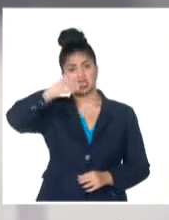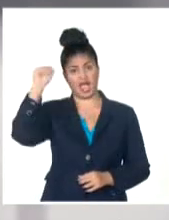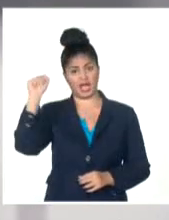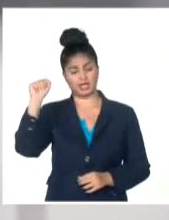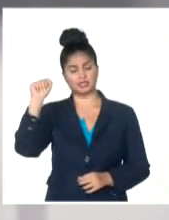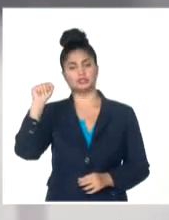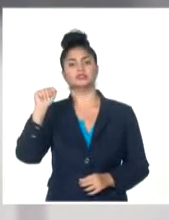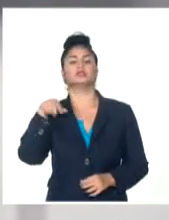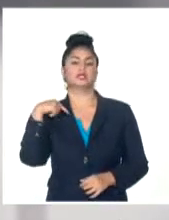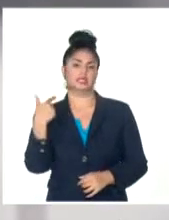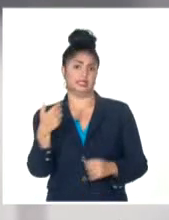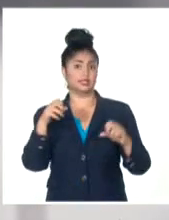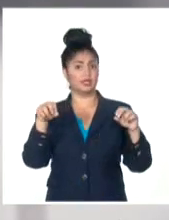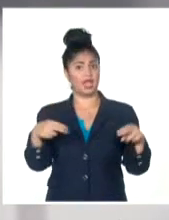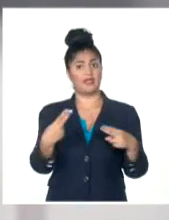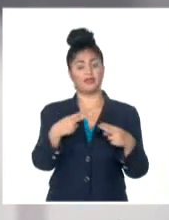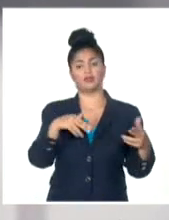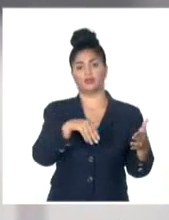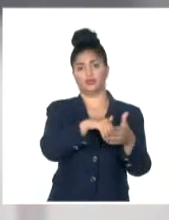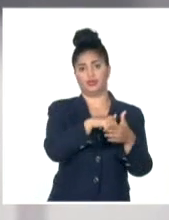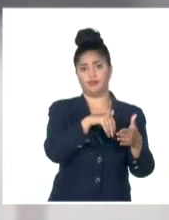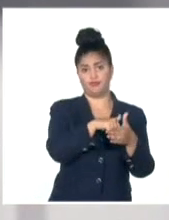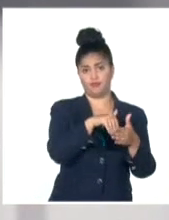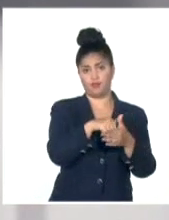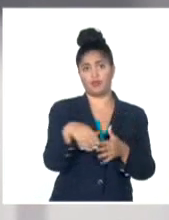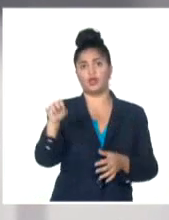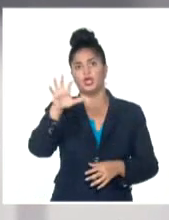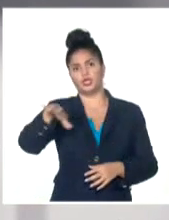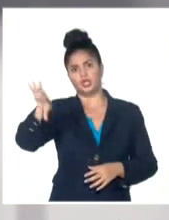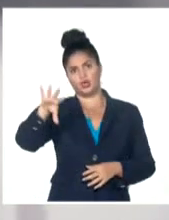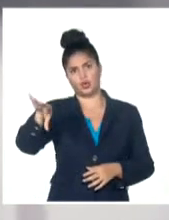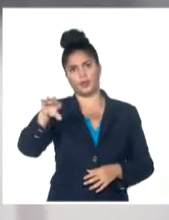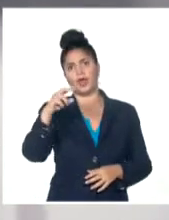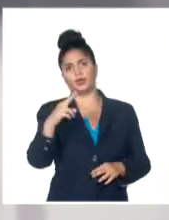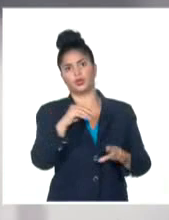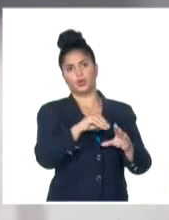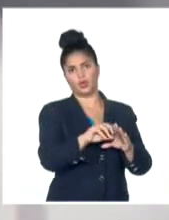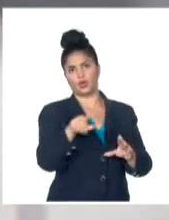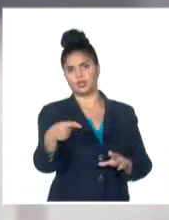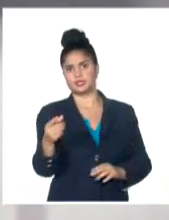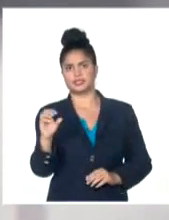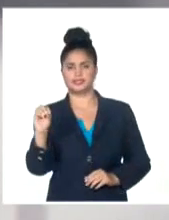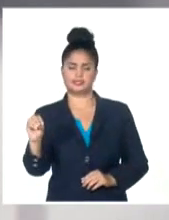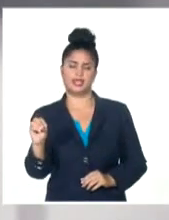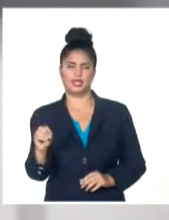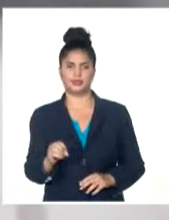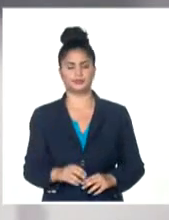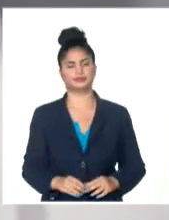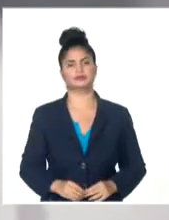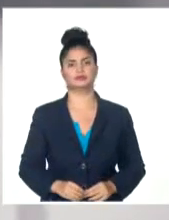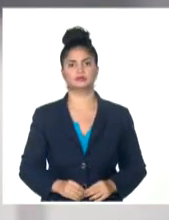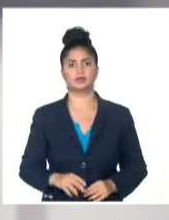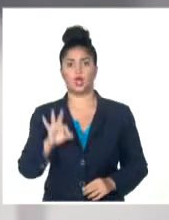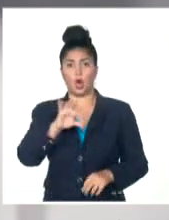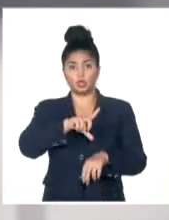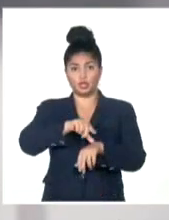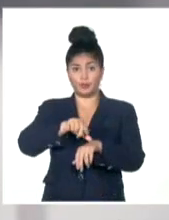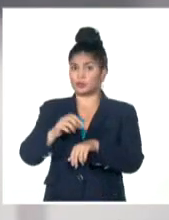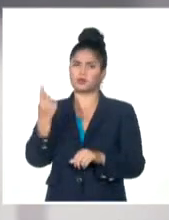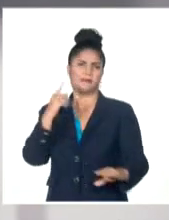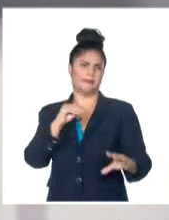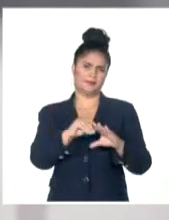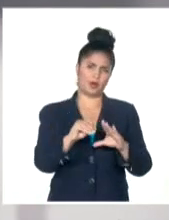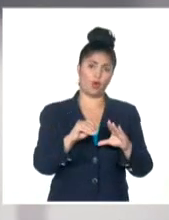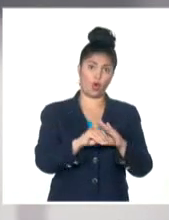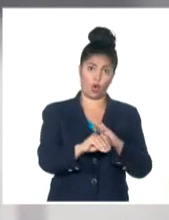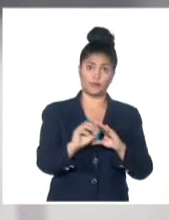de ida de las semifinales de la Liga de Campeones del Fútbol Europeo por 2-0. Edin Dzeko marcó a los 8 minutos y en el 11